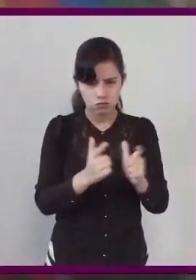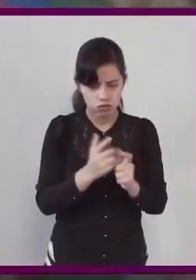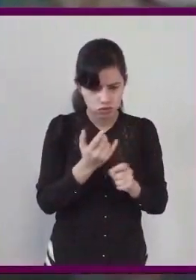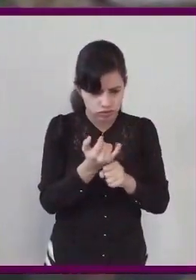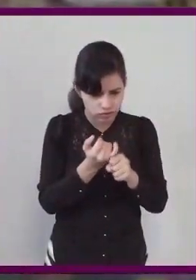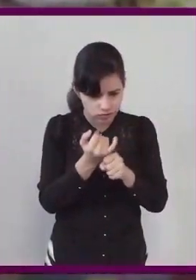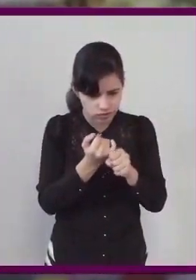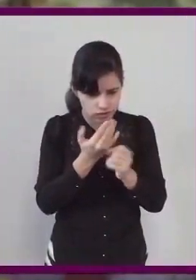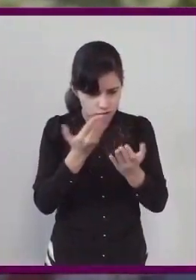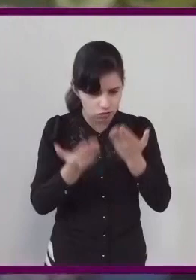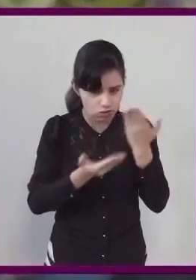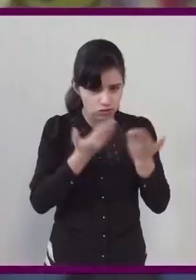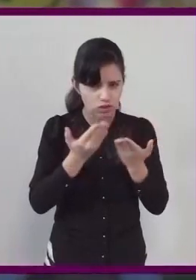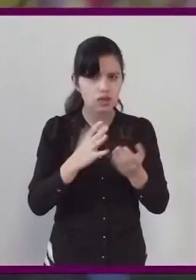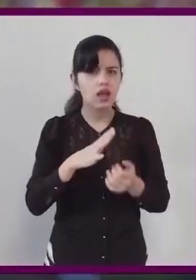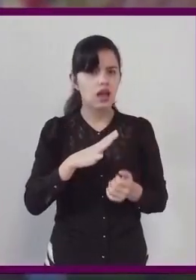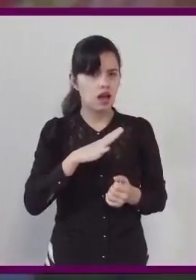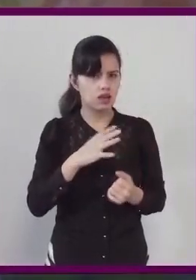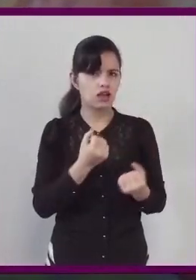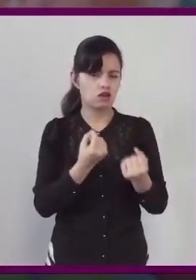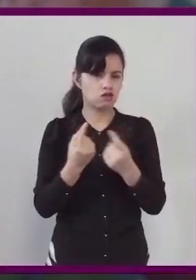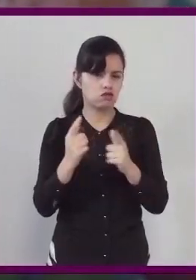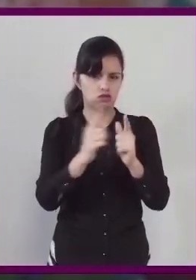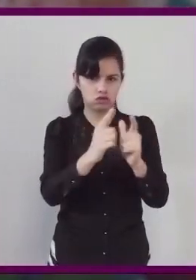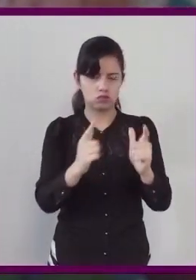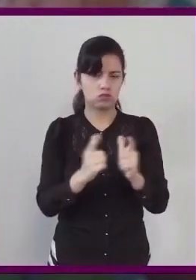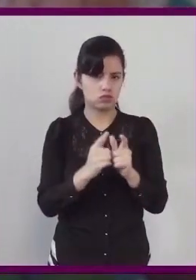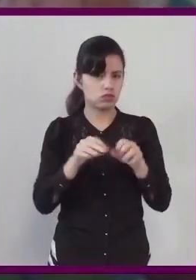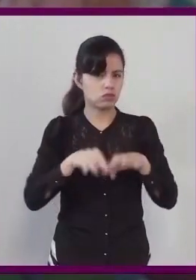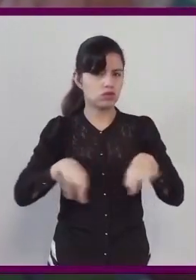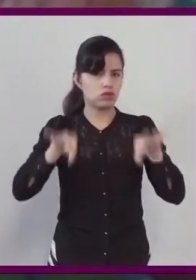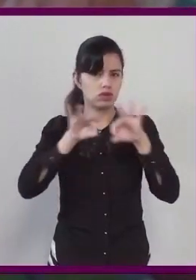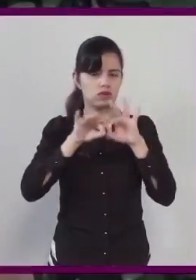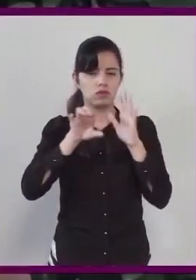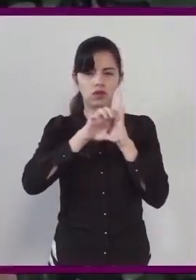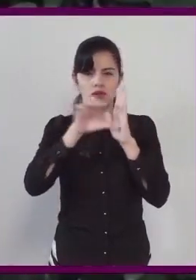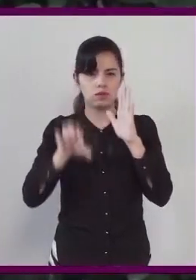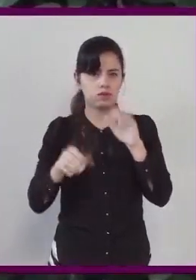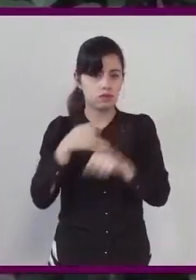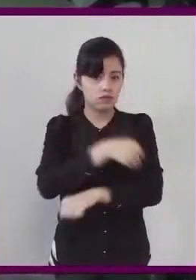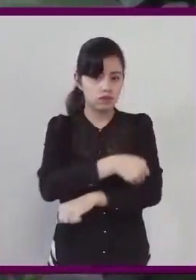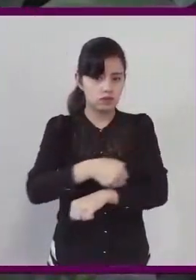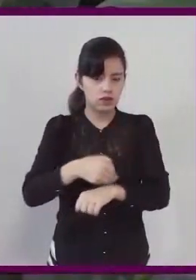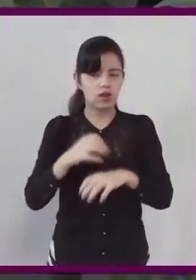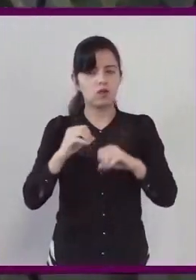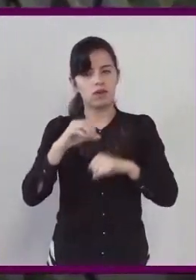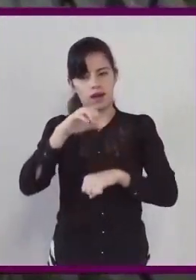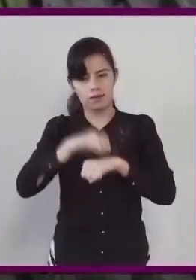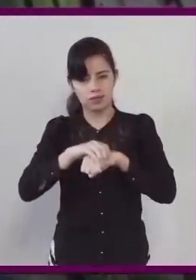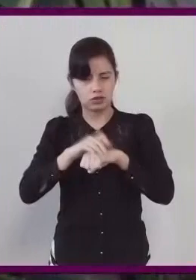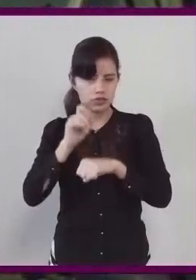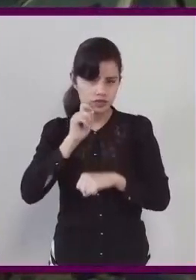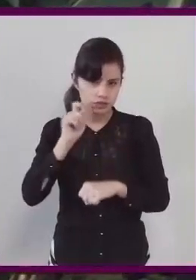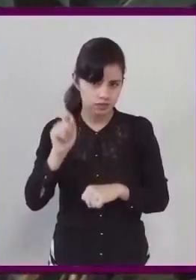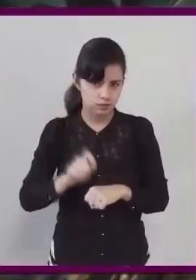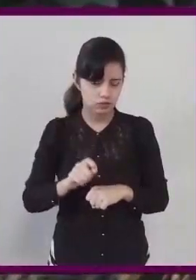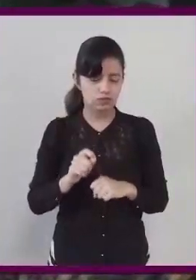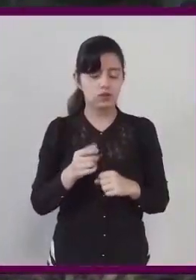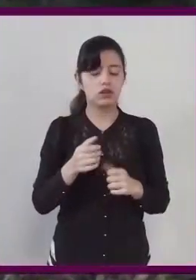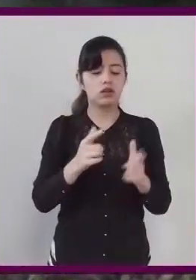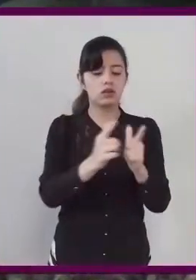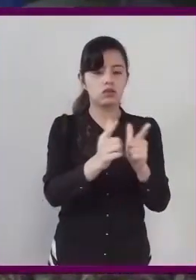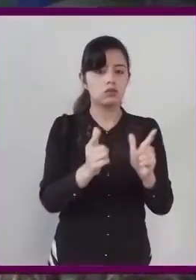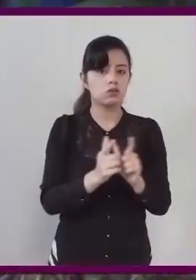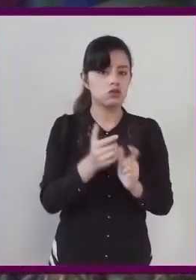primarios por la intimidad que los une. Estos grupos son la familia o los amigos cercanos. Los grupos sociales informales se